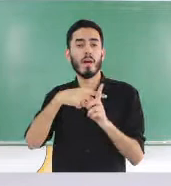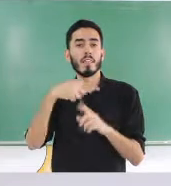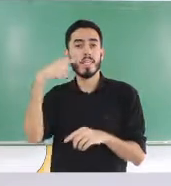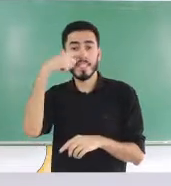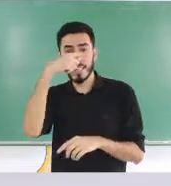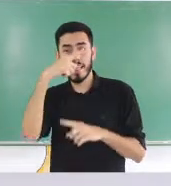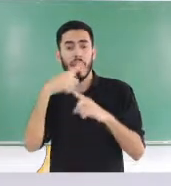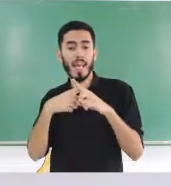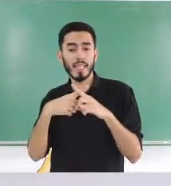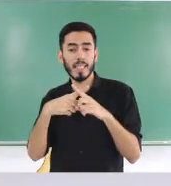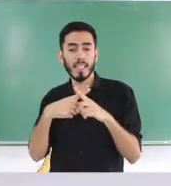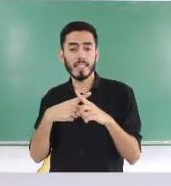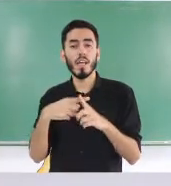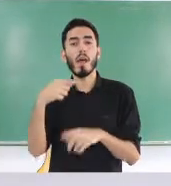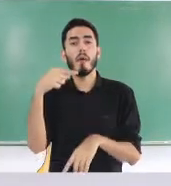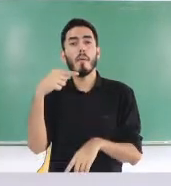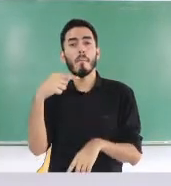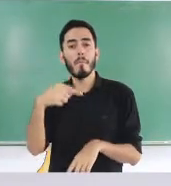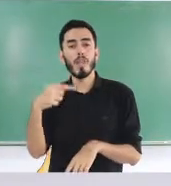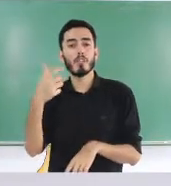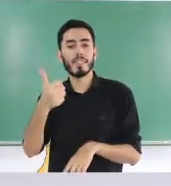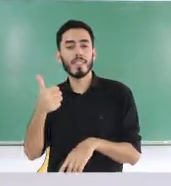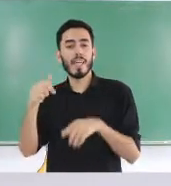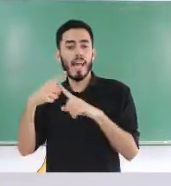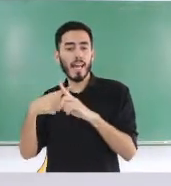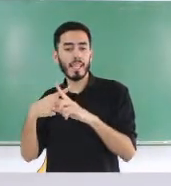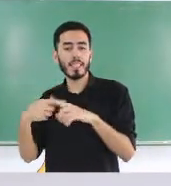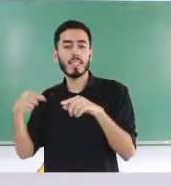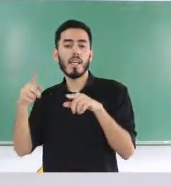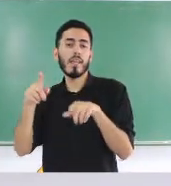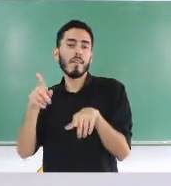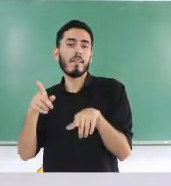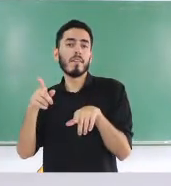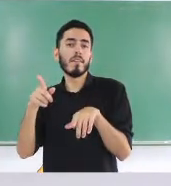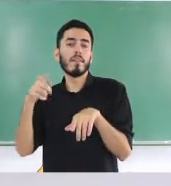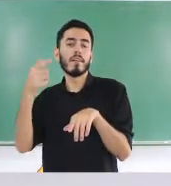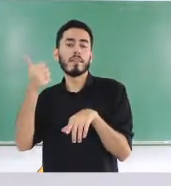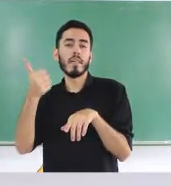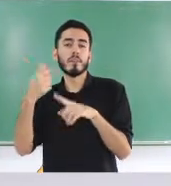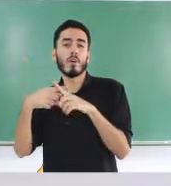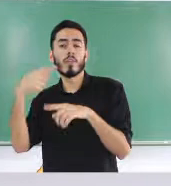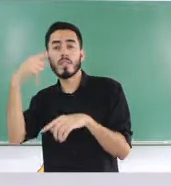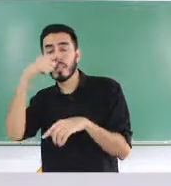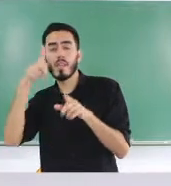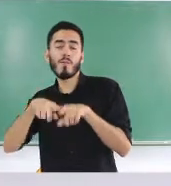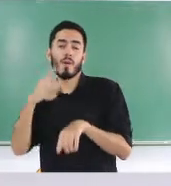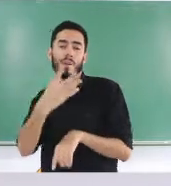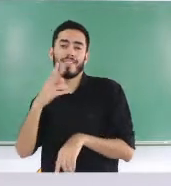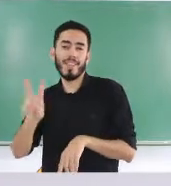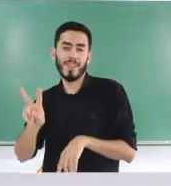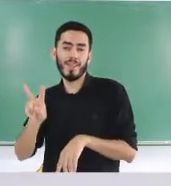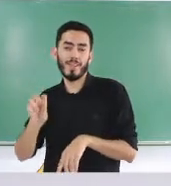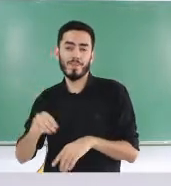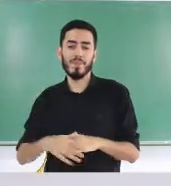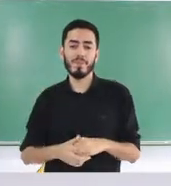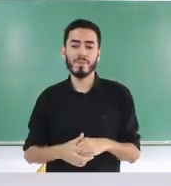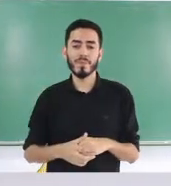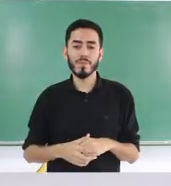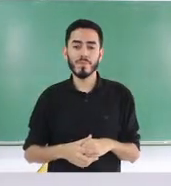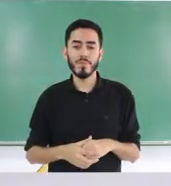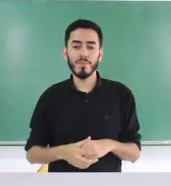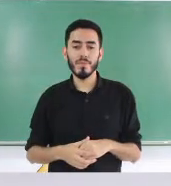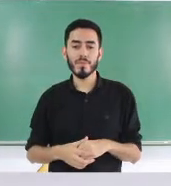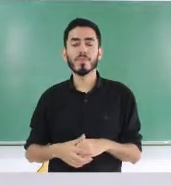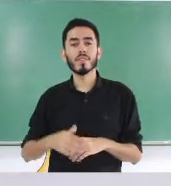por X son menos 6X y 6 por 7, 42. Nuevamente, X por X,